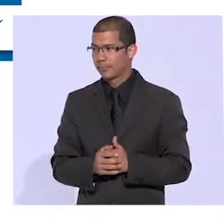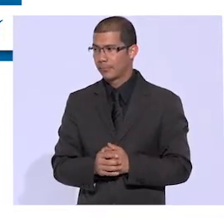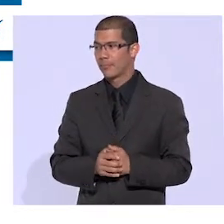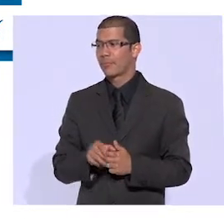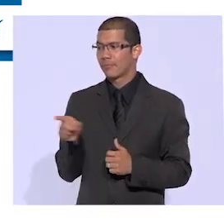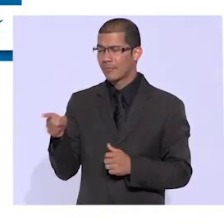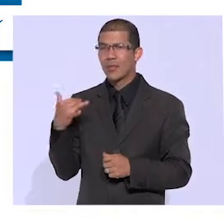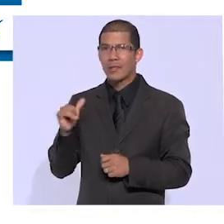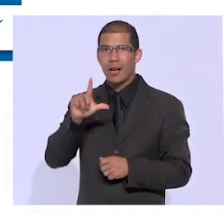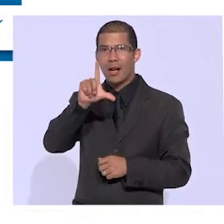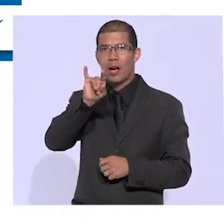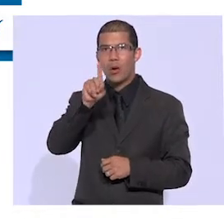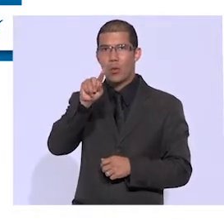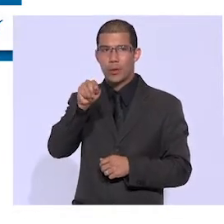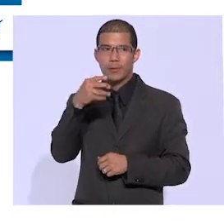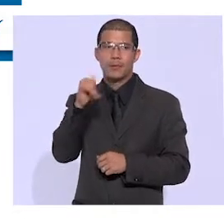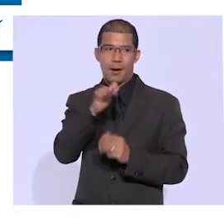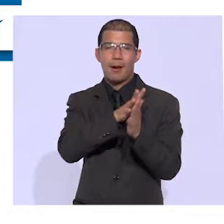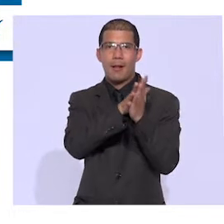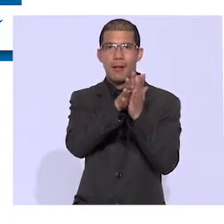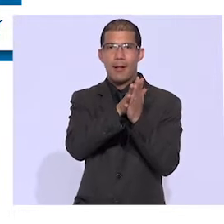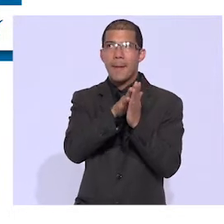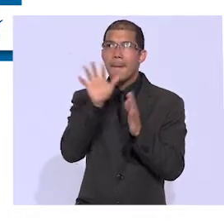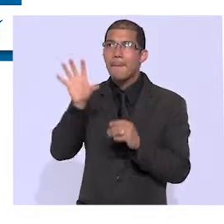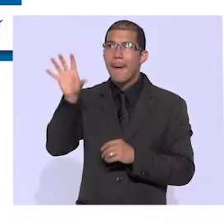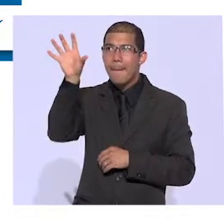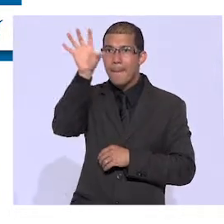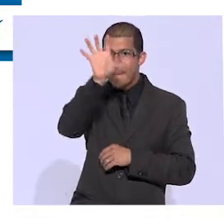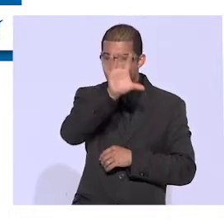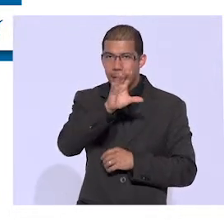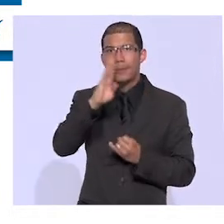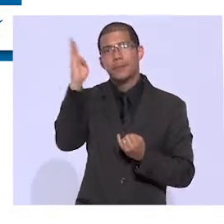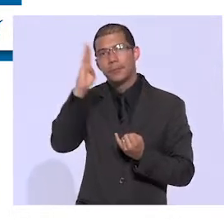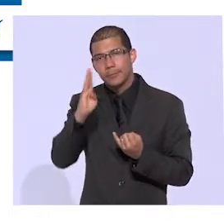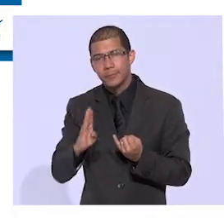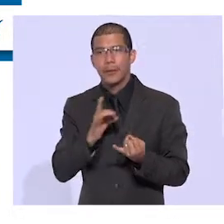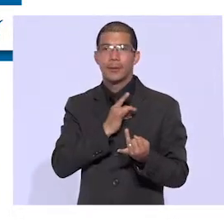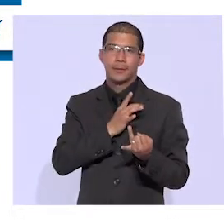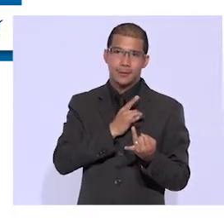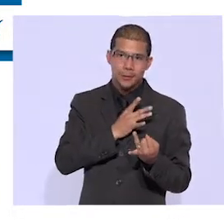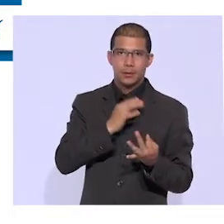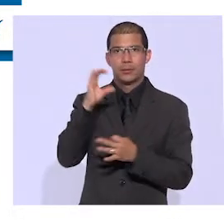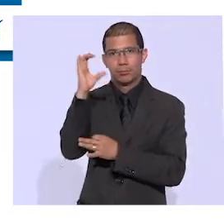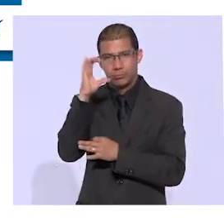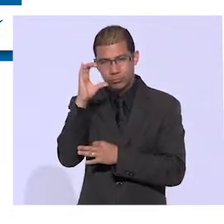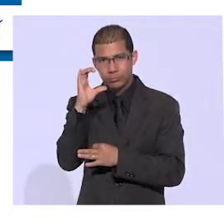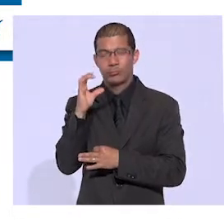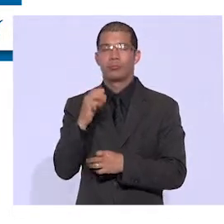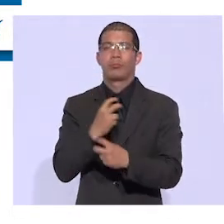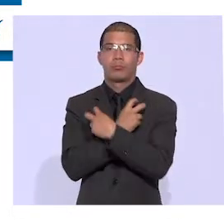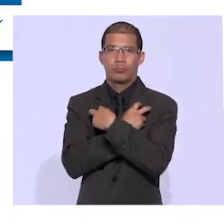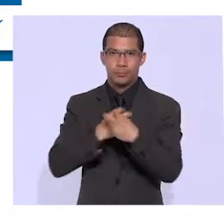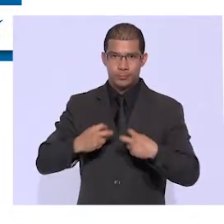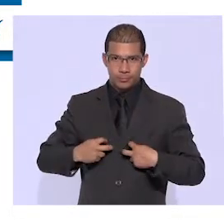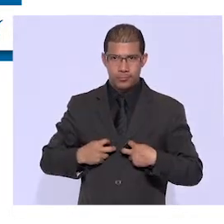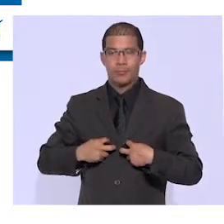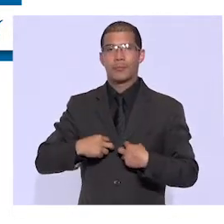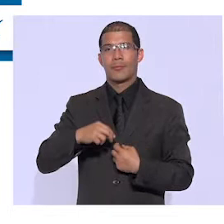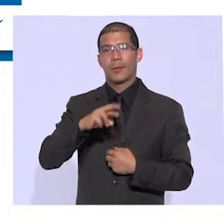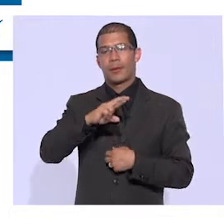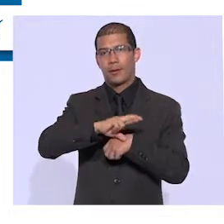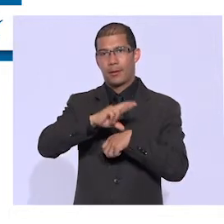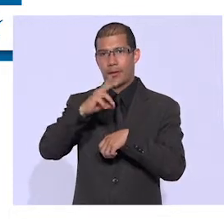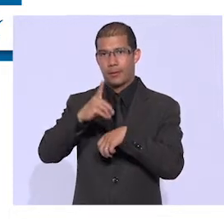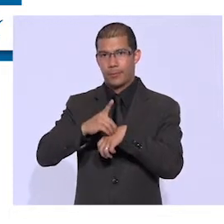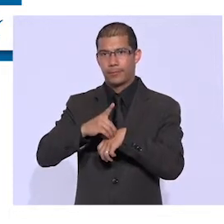Los países que participan pues son Brasil, Chile, Colombia, República Dominicana, Perú, Portugal y España. Y además hemos